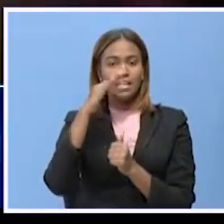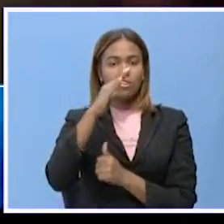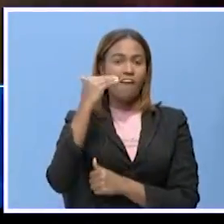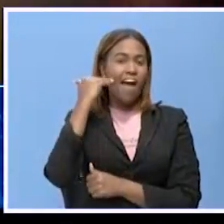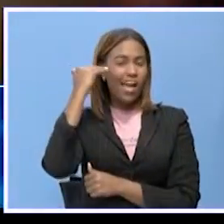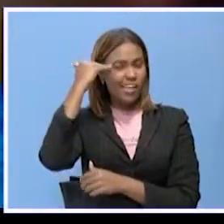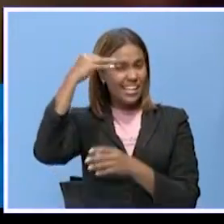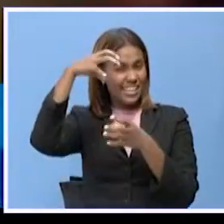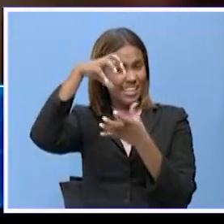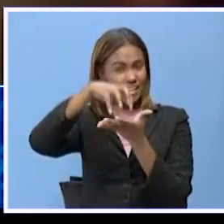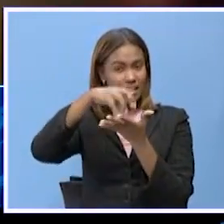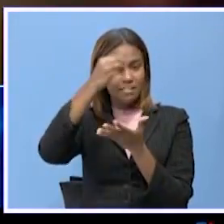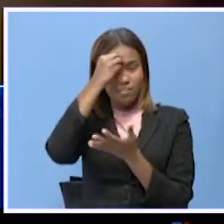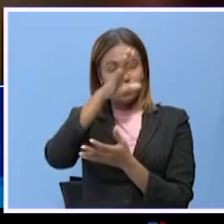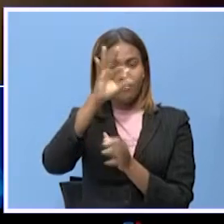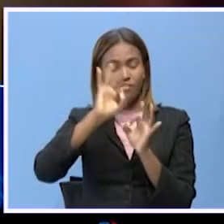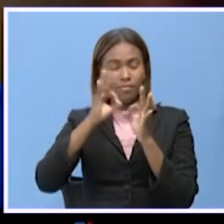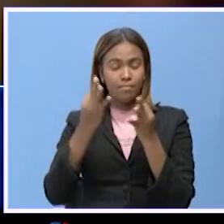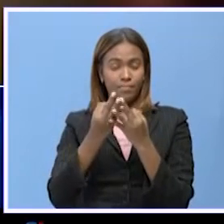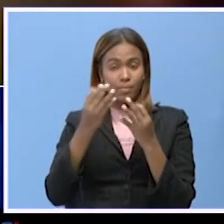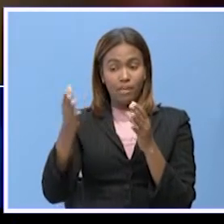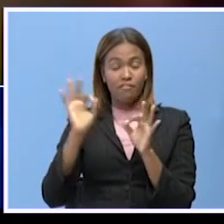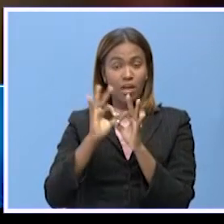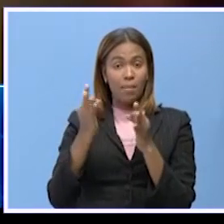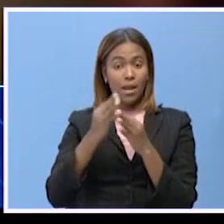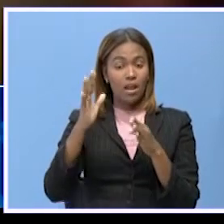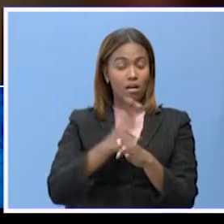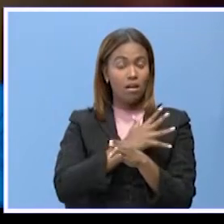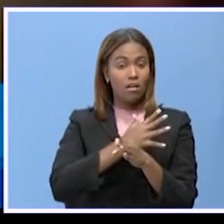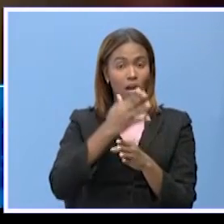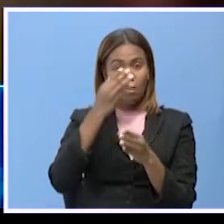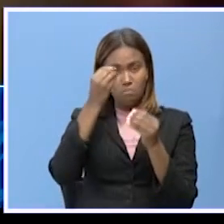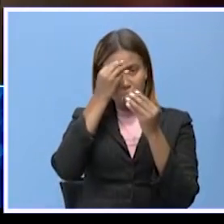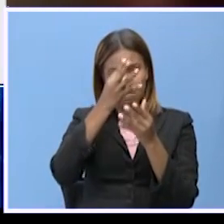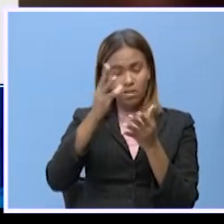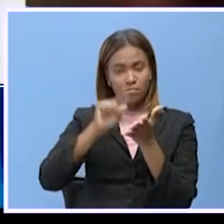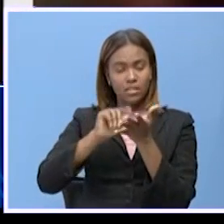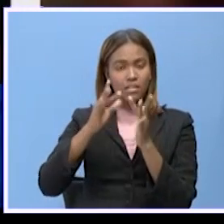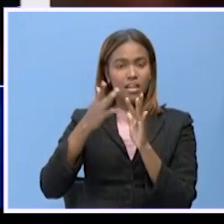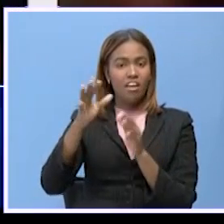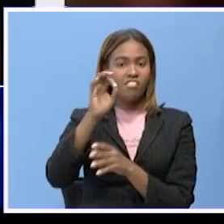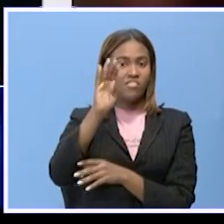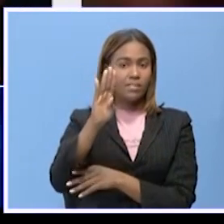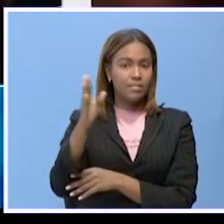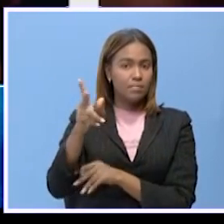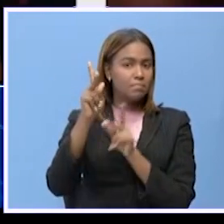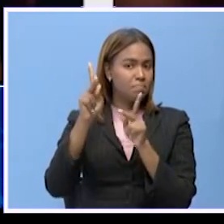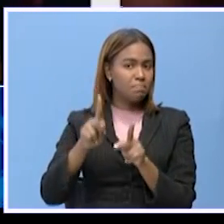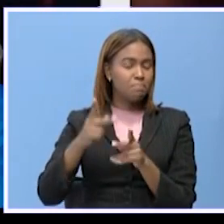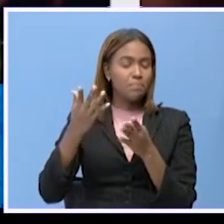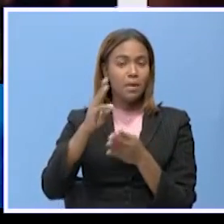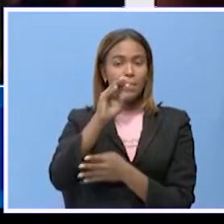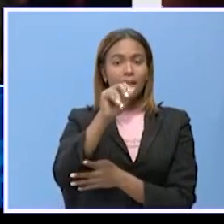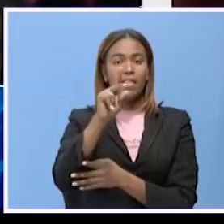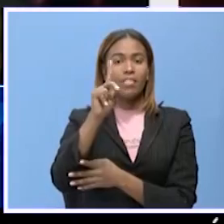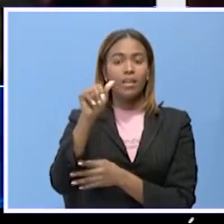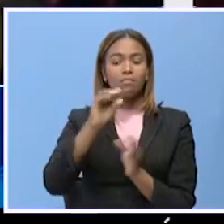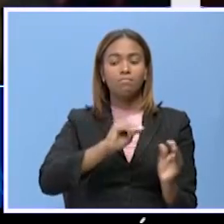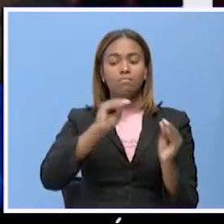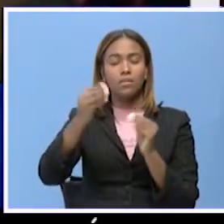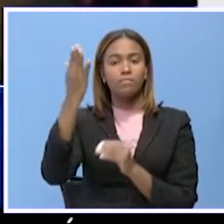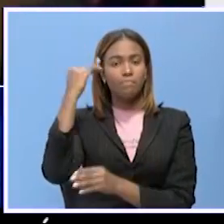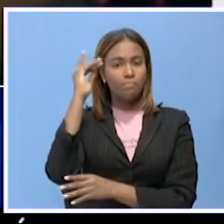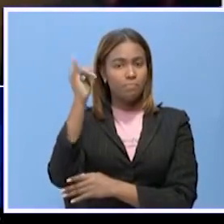cerebelo, informaron sus familiares. Según la familia del músico, en un comunicado en la página de Facebook del artista, Miranda fue trasladado el